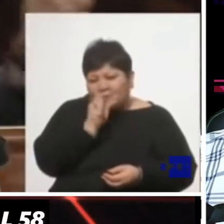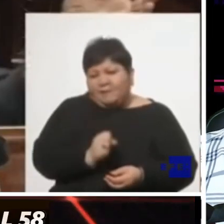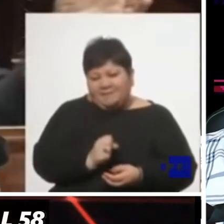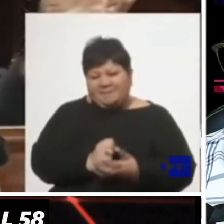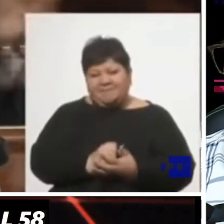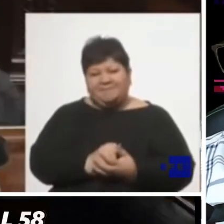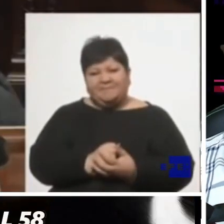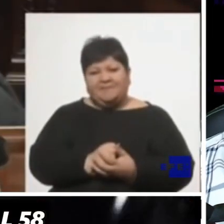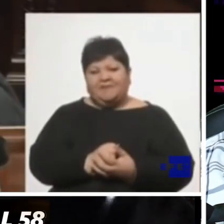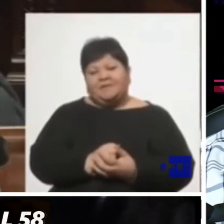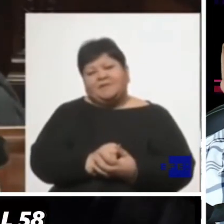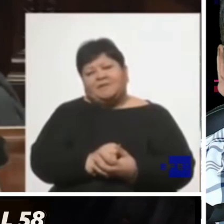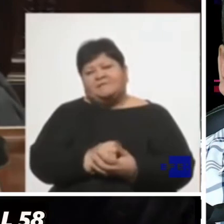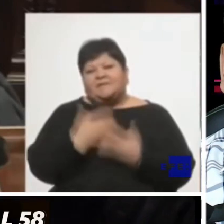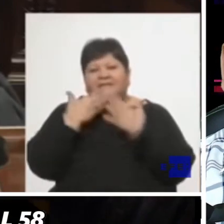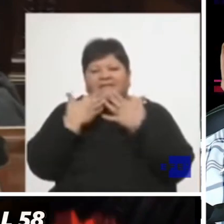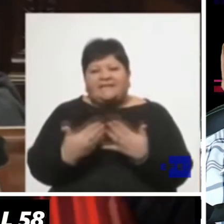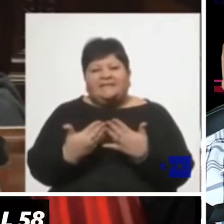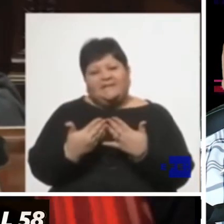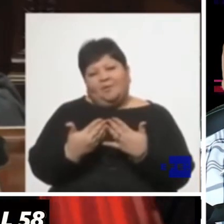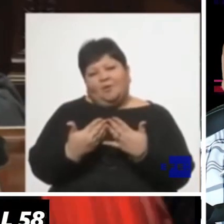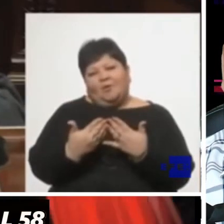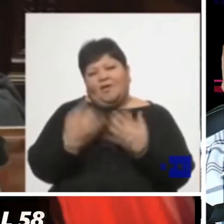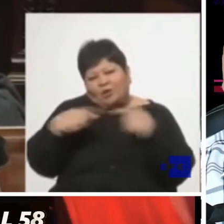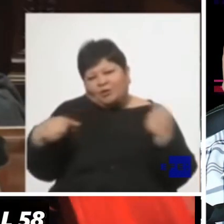Así es, amigos y amigas, así le contesta